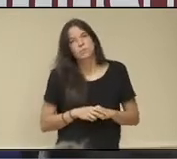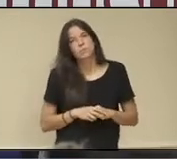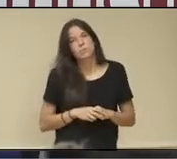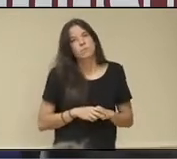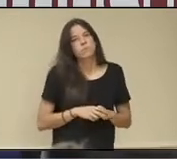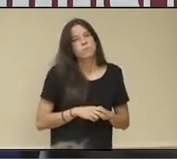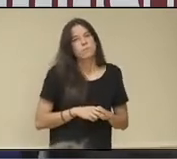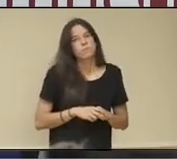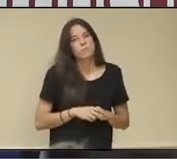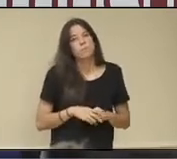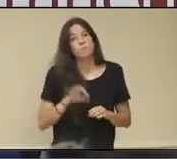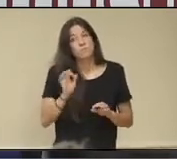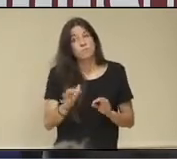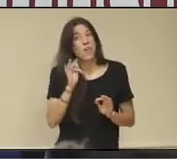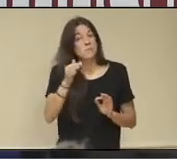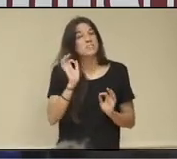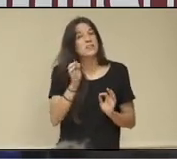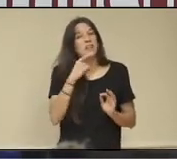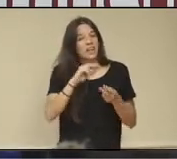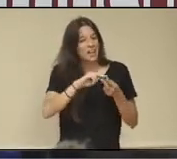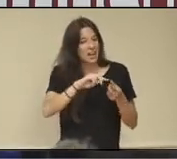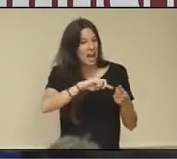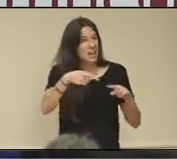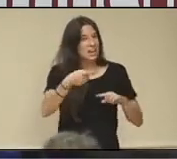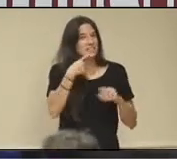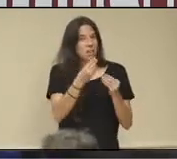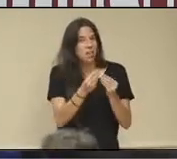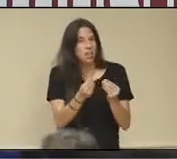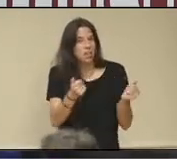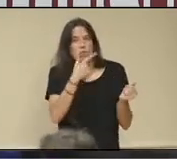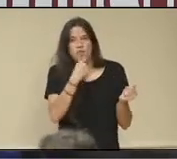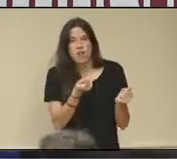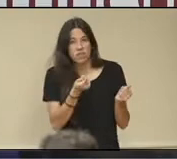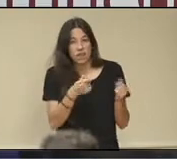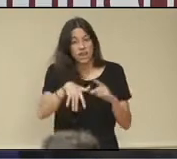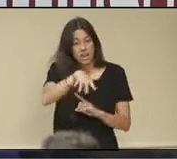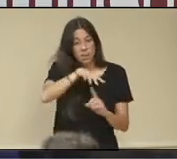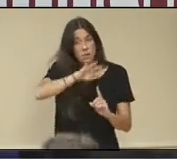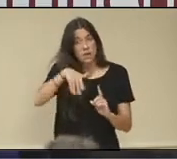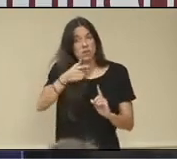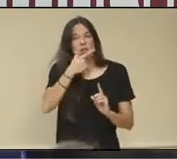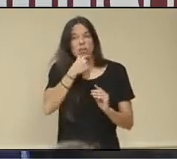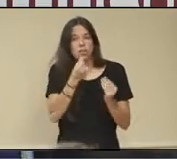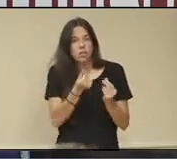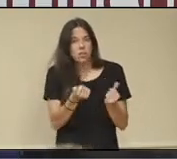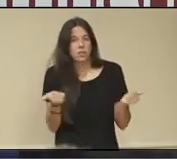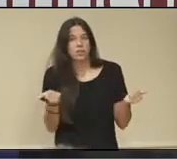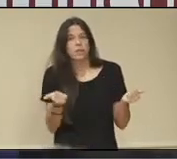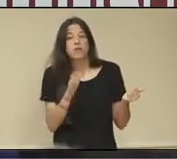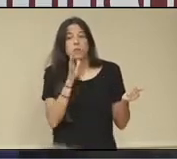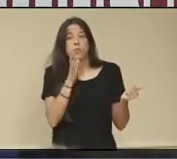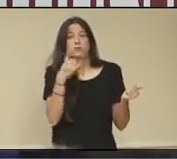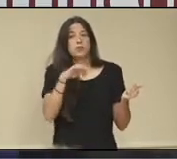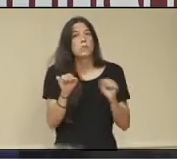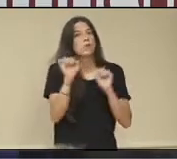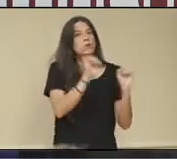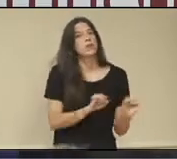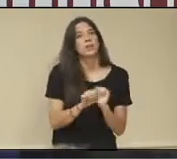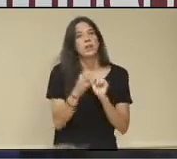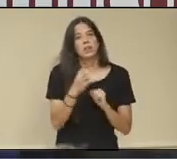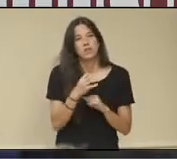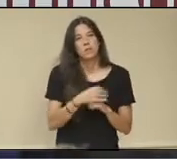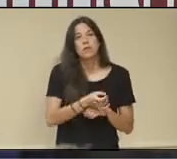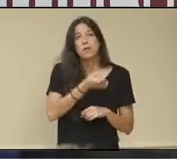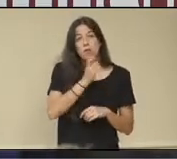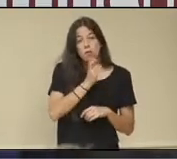muy lábil, es decir, se degrada muy fácilmente en el medio exterior y por lo tanto hay que protegerlo